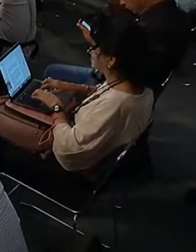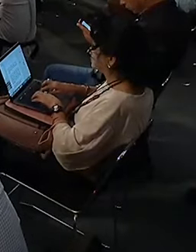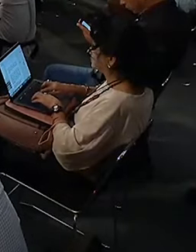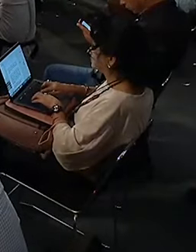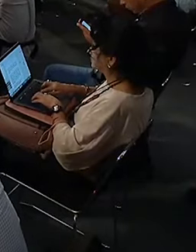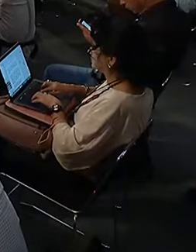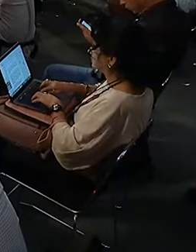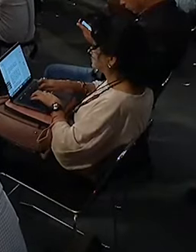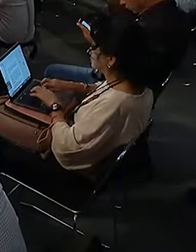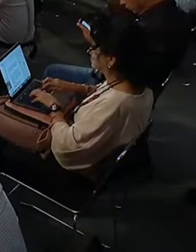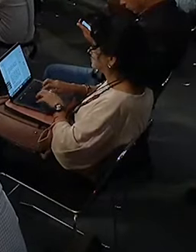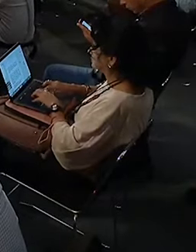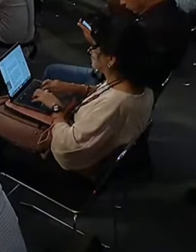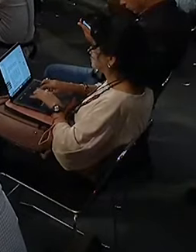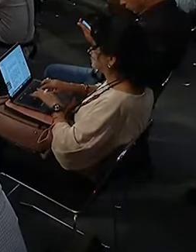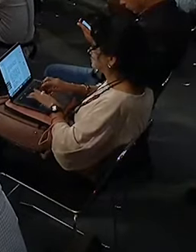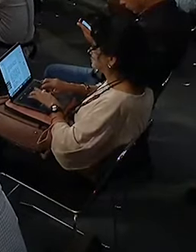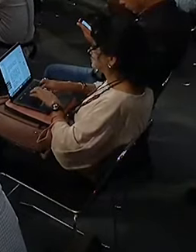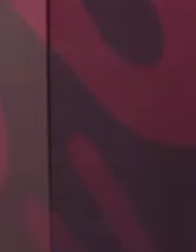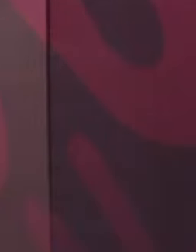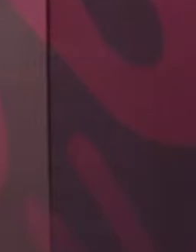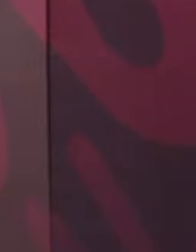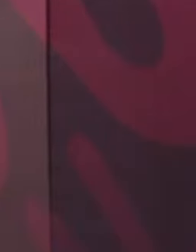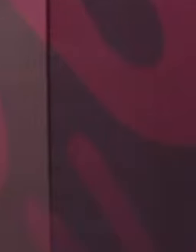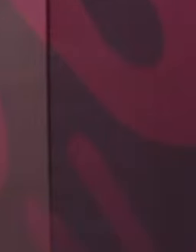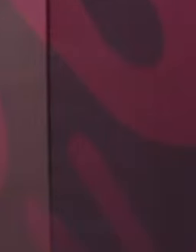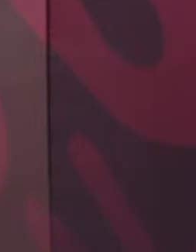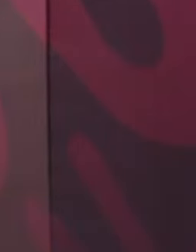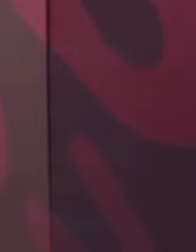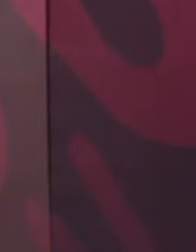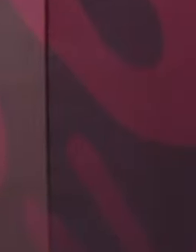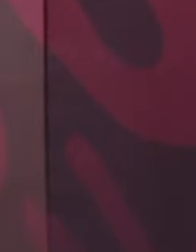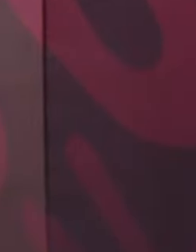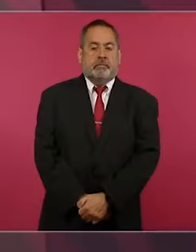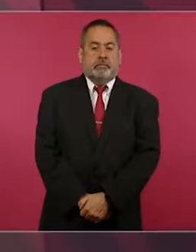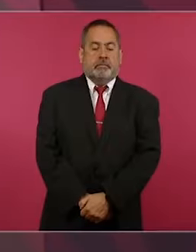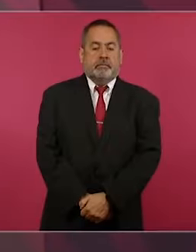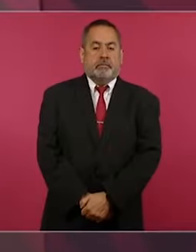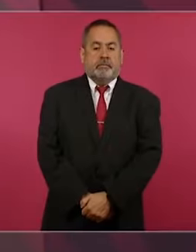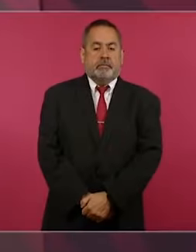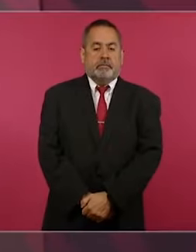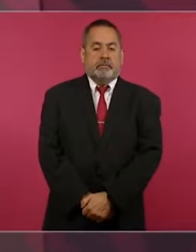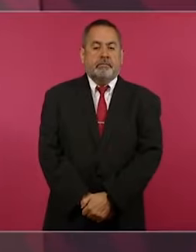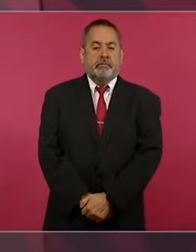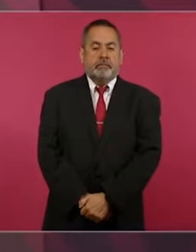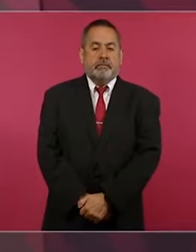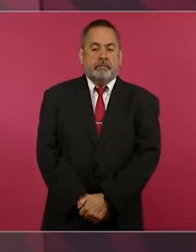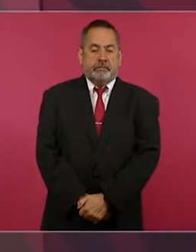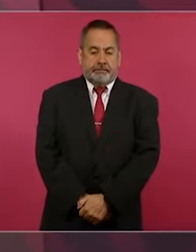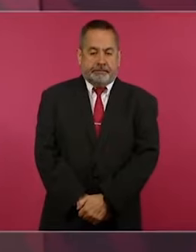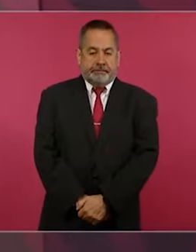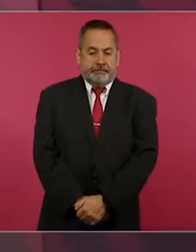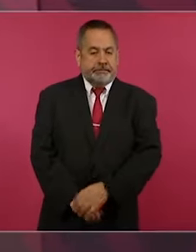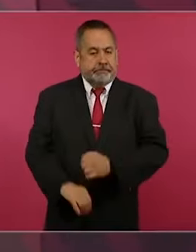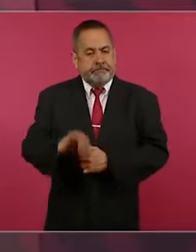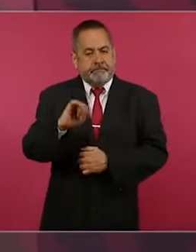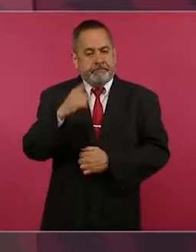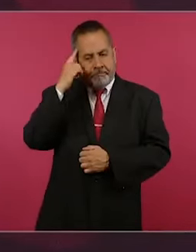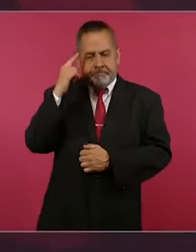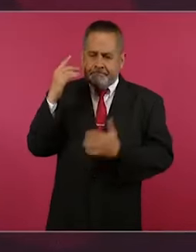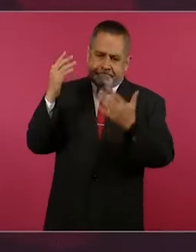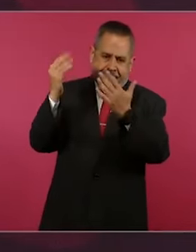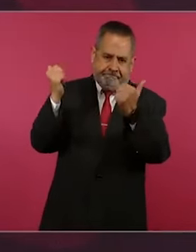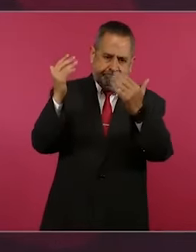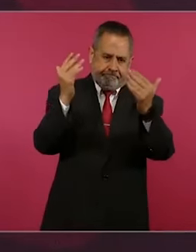para despedirme y sobre todo dar gracias a la